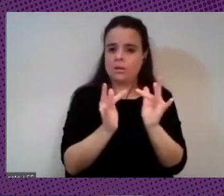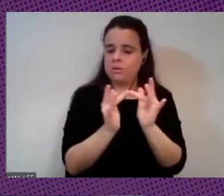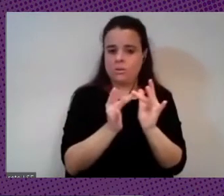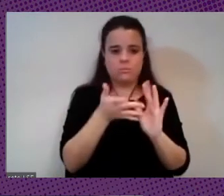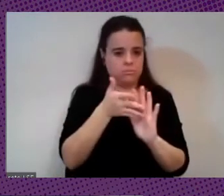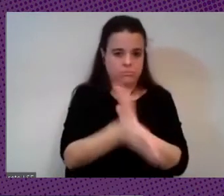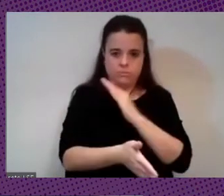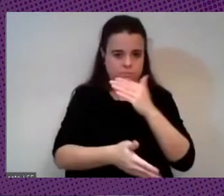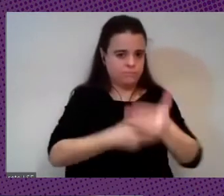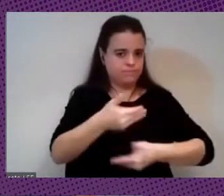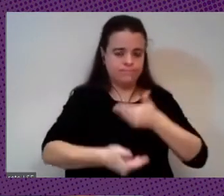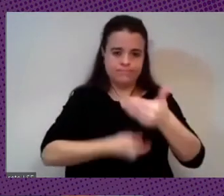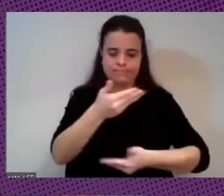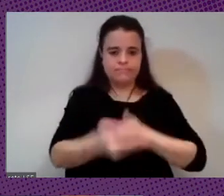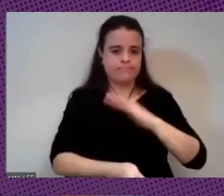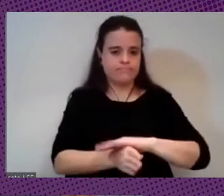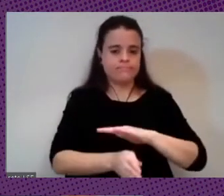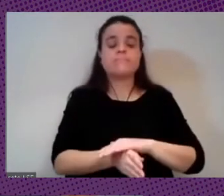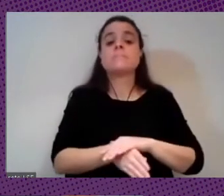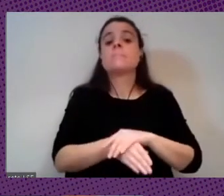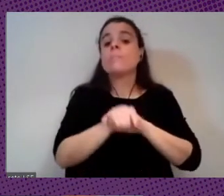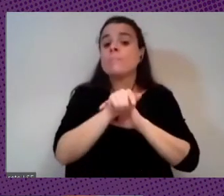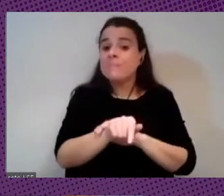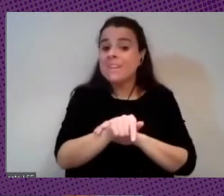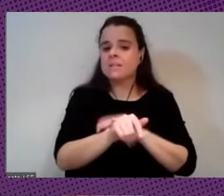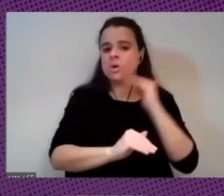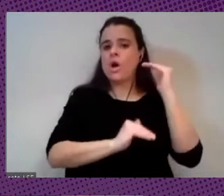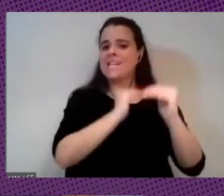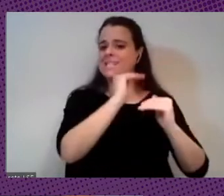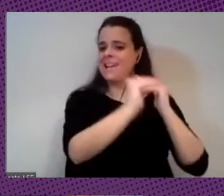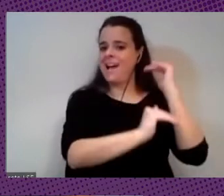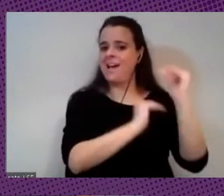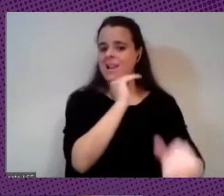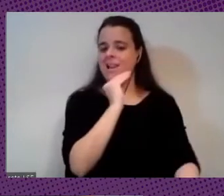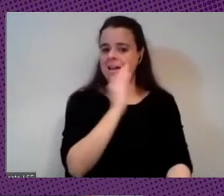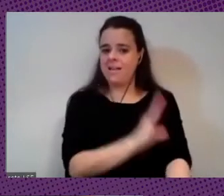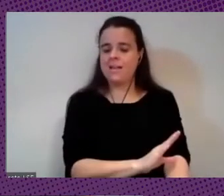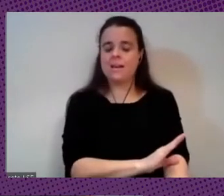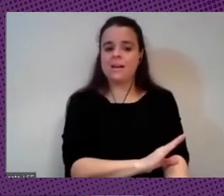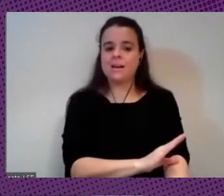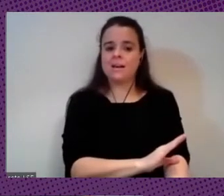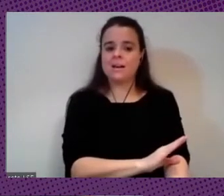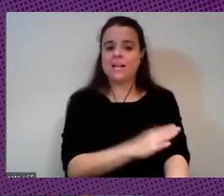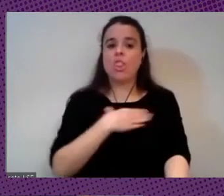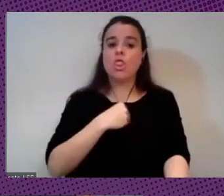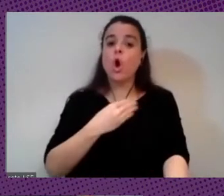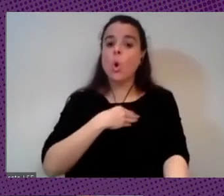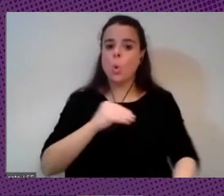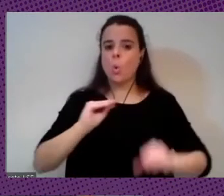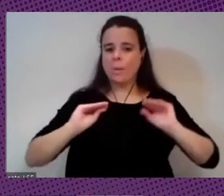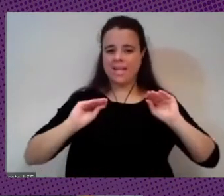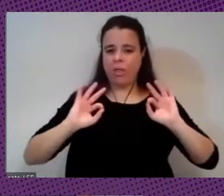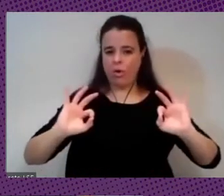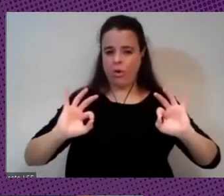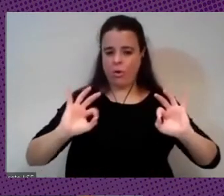ese es un buen punto de escalado la documentación y vuelvo a insistir desde la parte